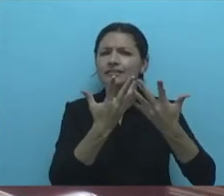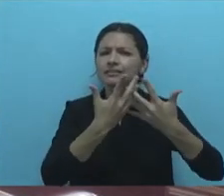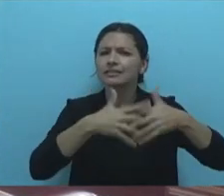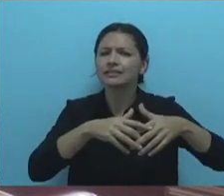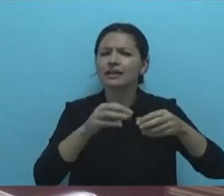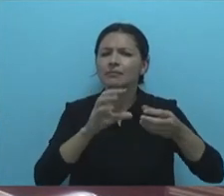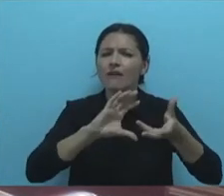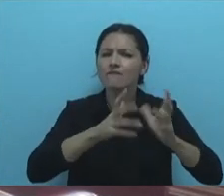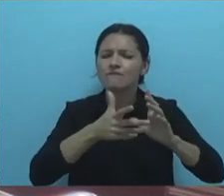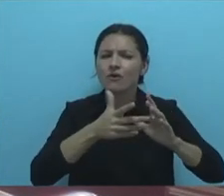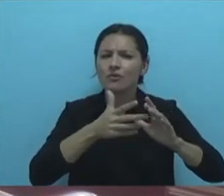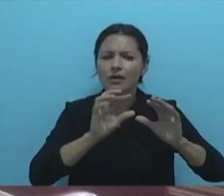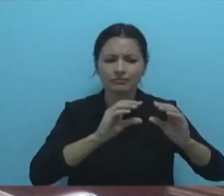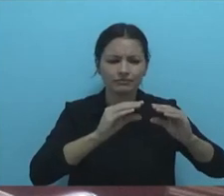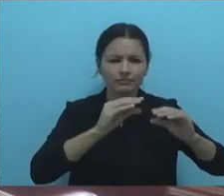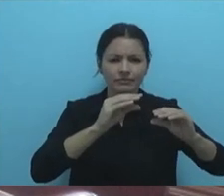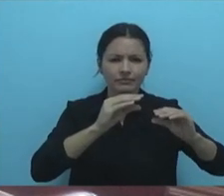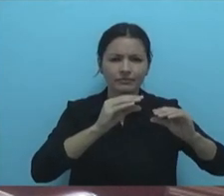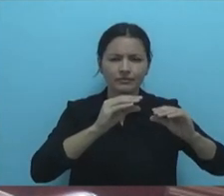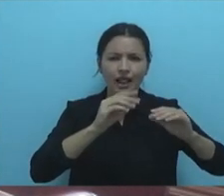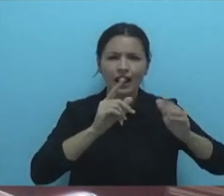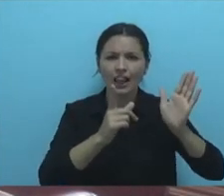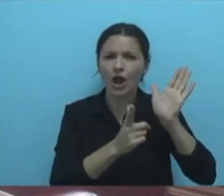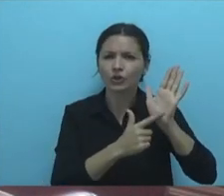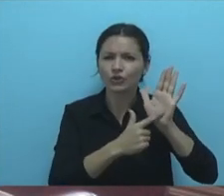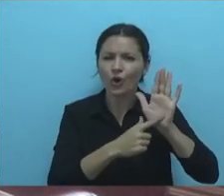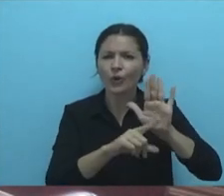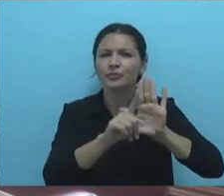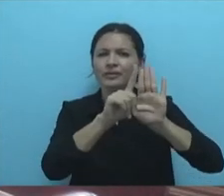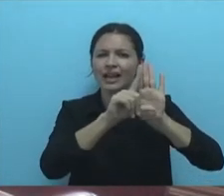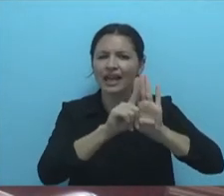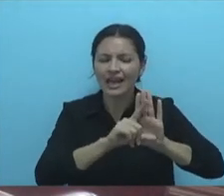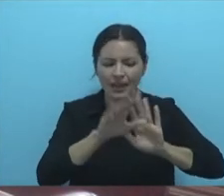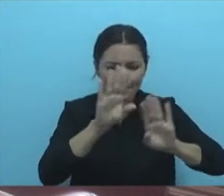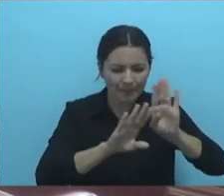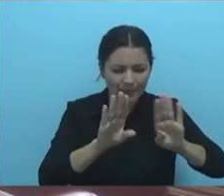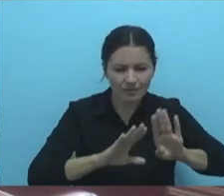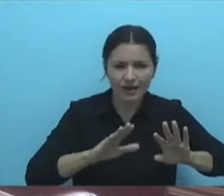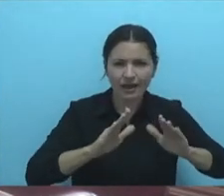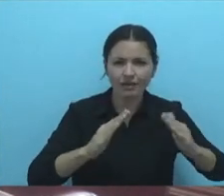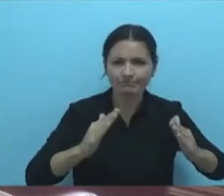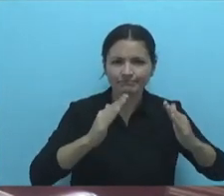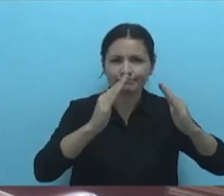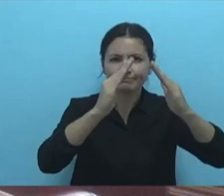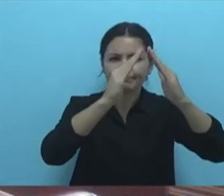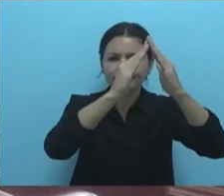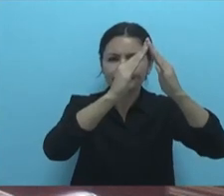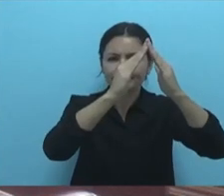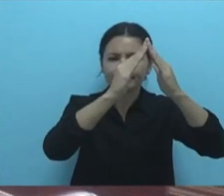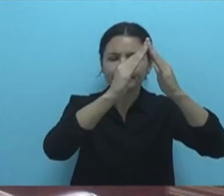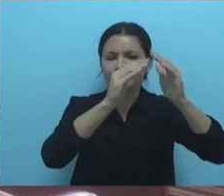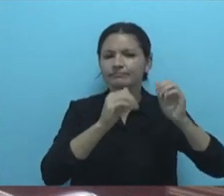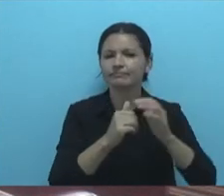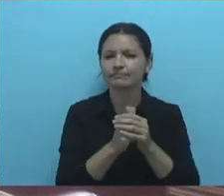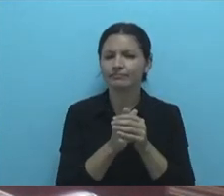la forma en que se relacionan un conjunto de normas jurídicas y la principal forma de relacionarse estas dentro de un